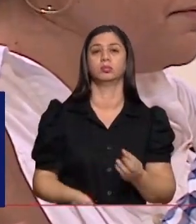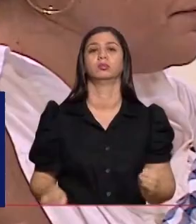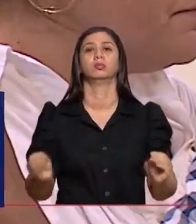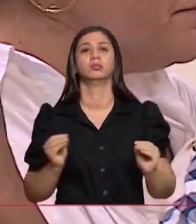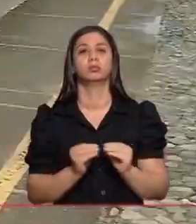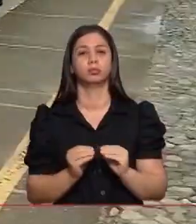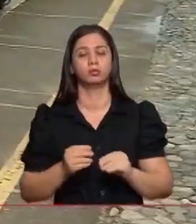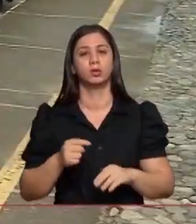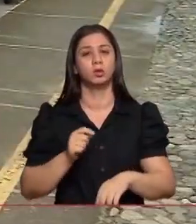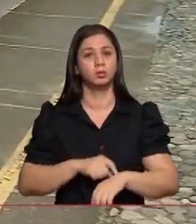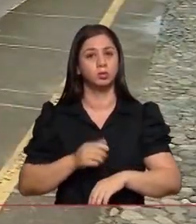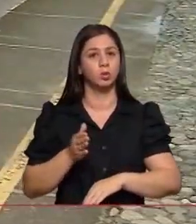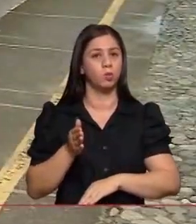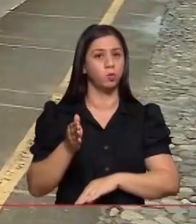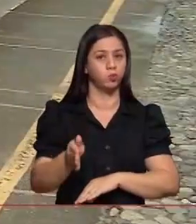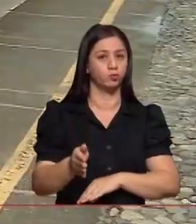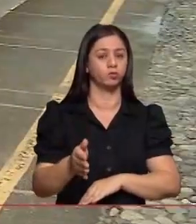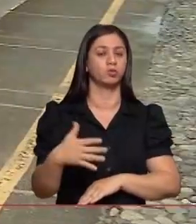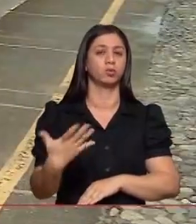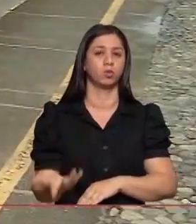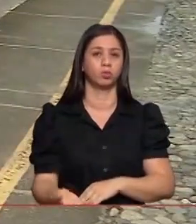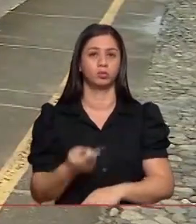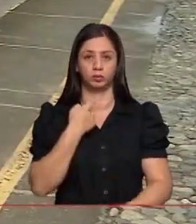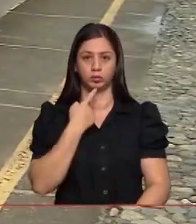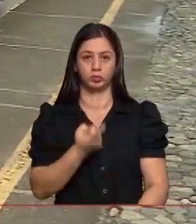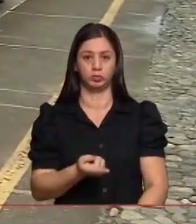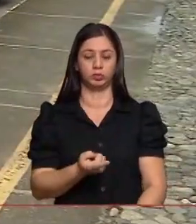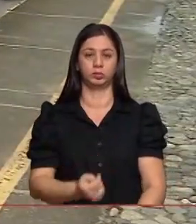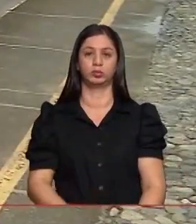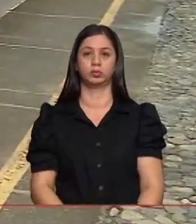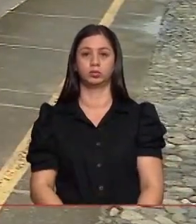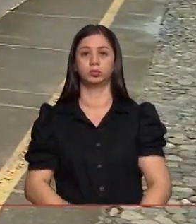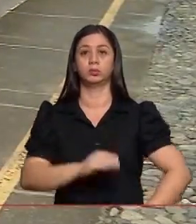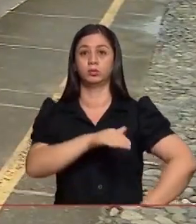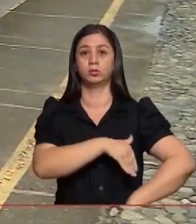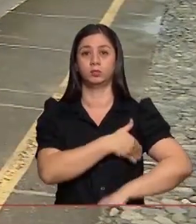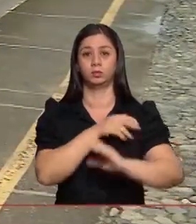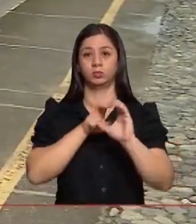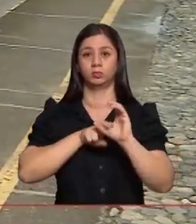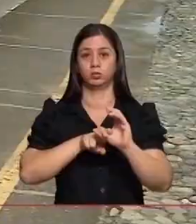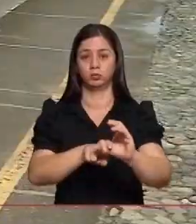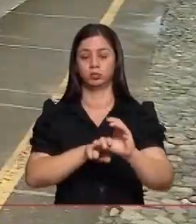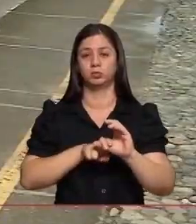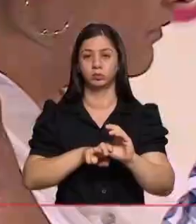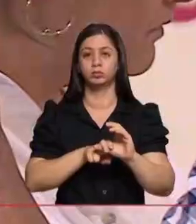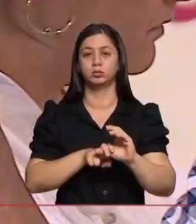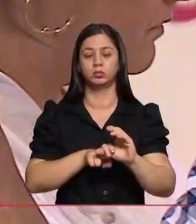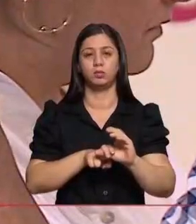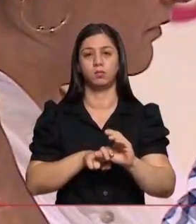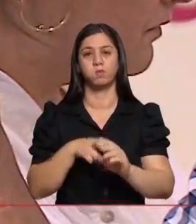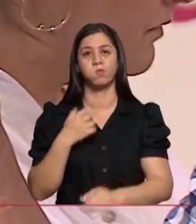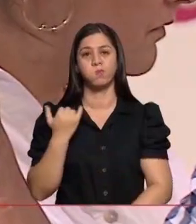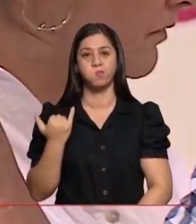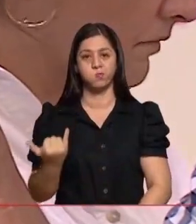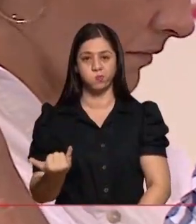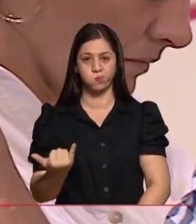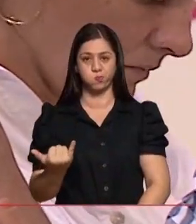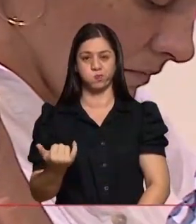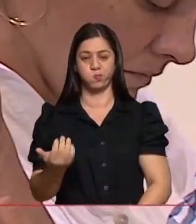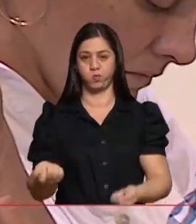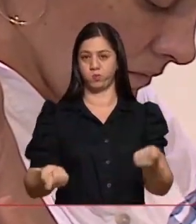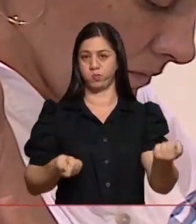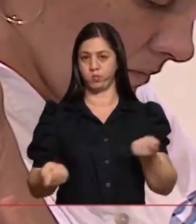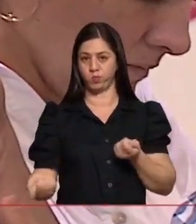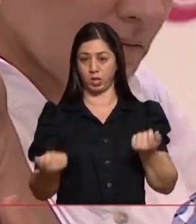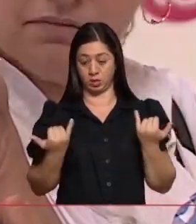en el mediano plazo, como dijo el ministro del Transporte, estará compensado,